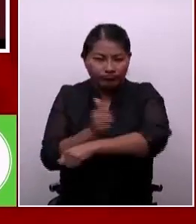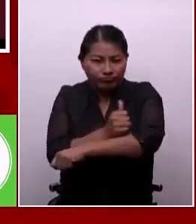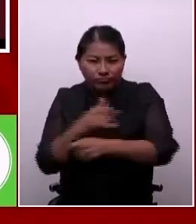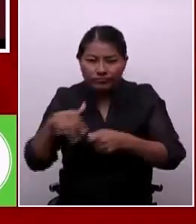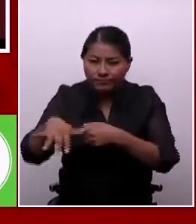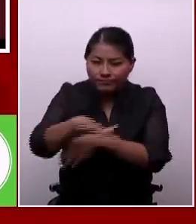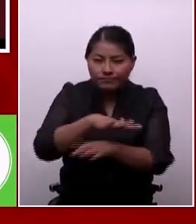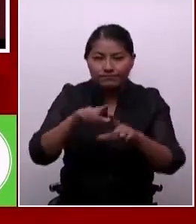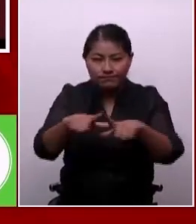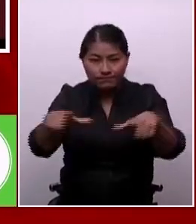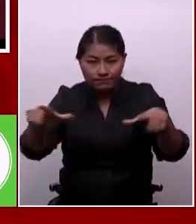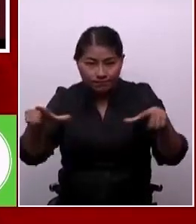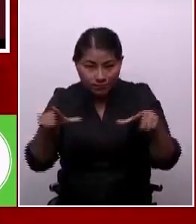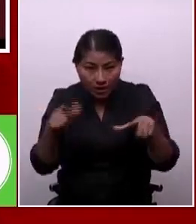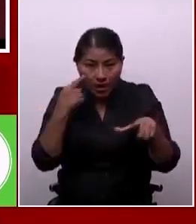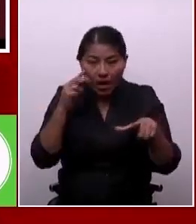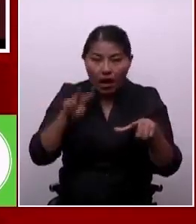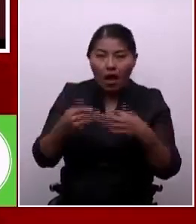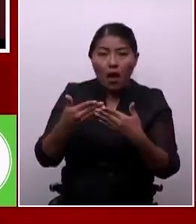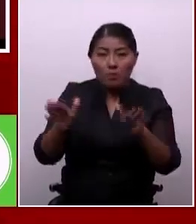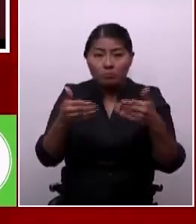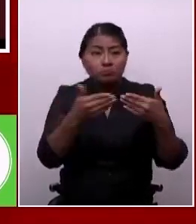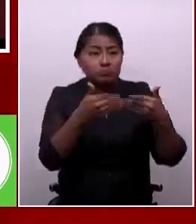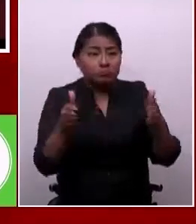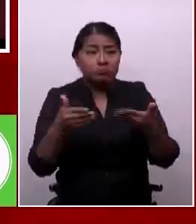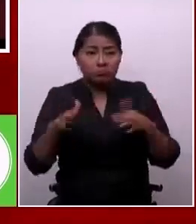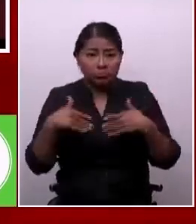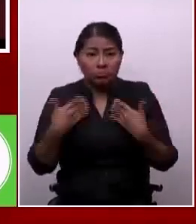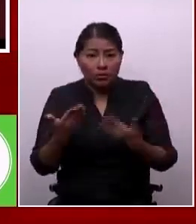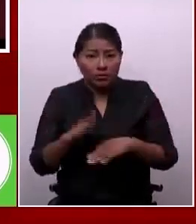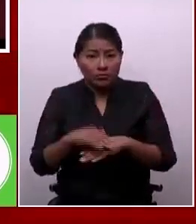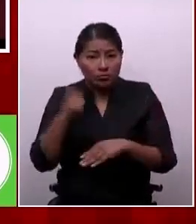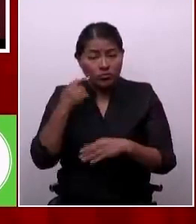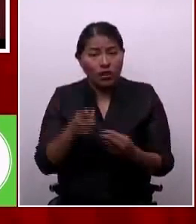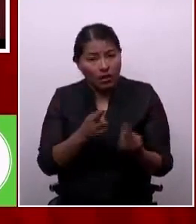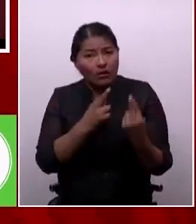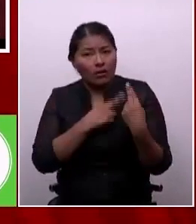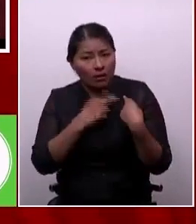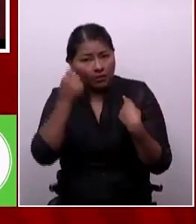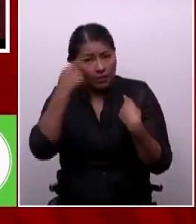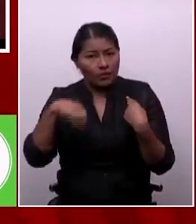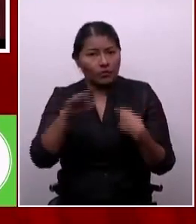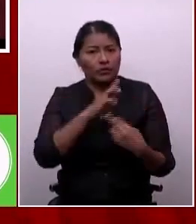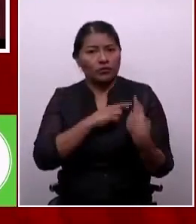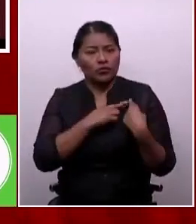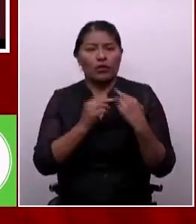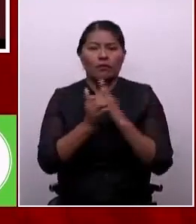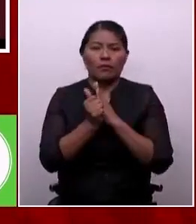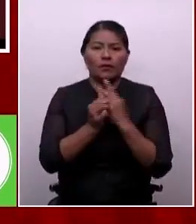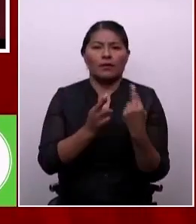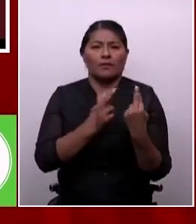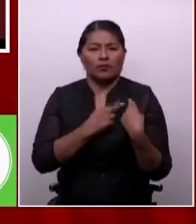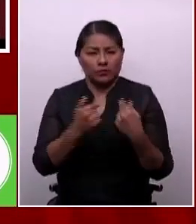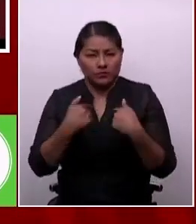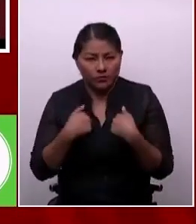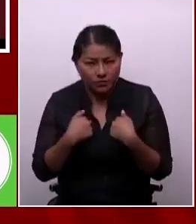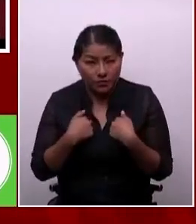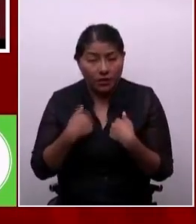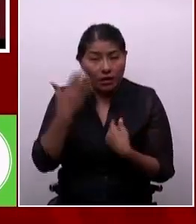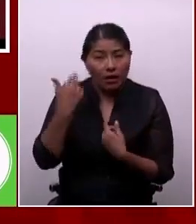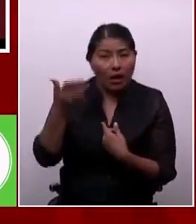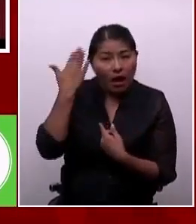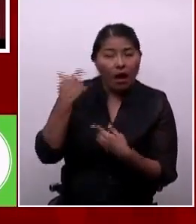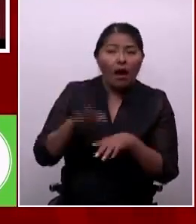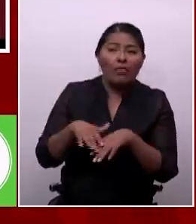y Tendremos que abrir las puertas o sea estamos asumiendo las competencias que nos corresponden no es una